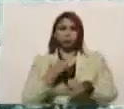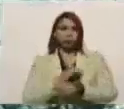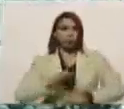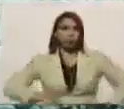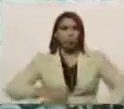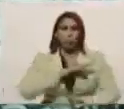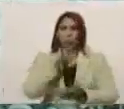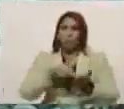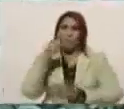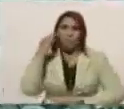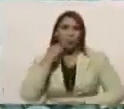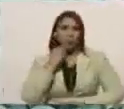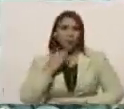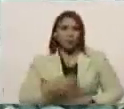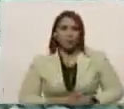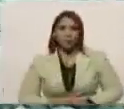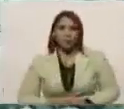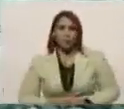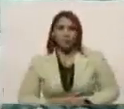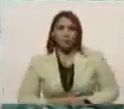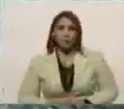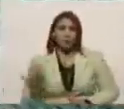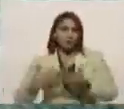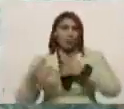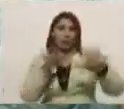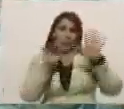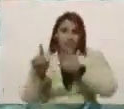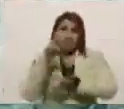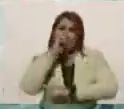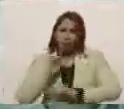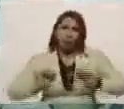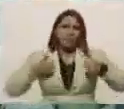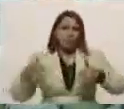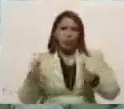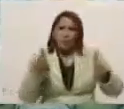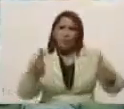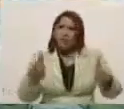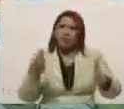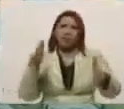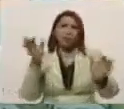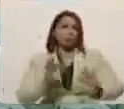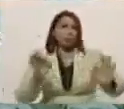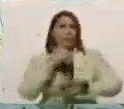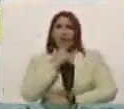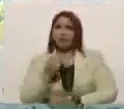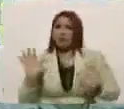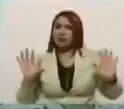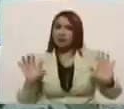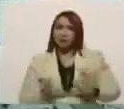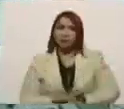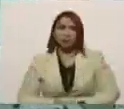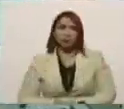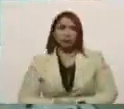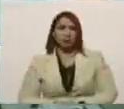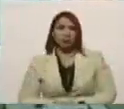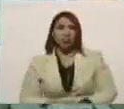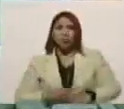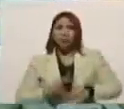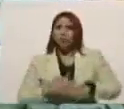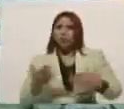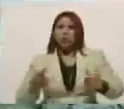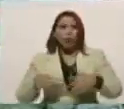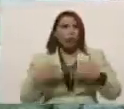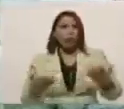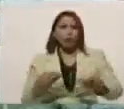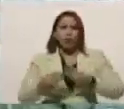Armada Nacional Bolivariana. Hace 16 años empezó un camino nada fácil, porque cuando se van a